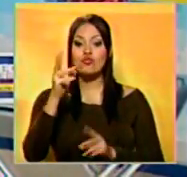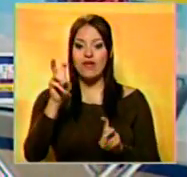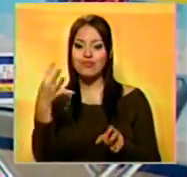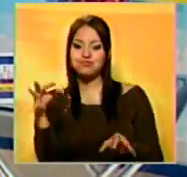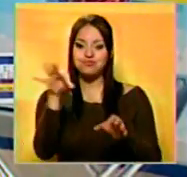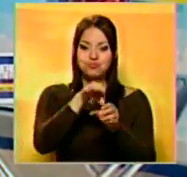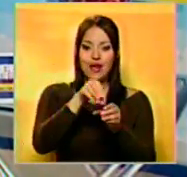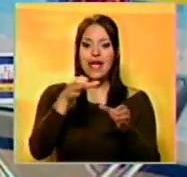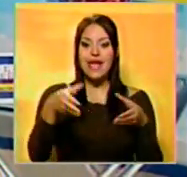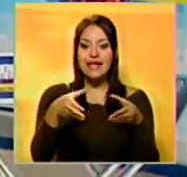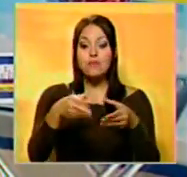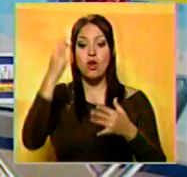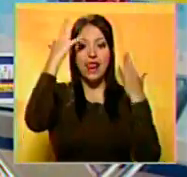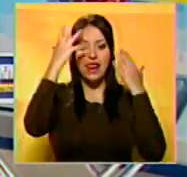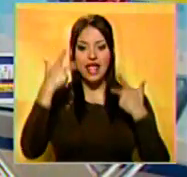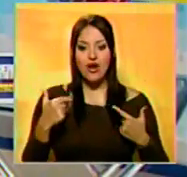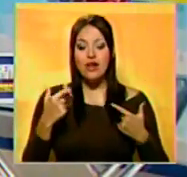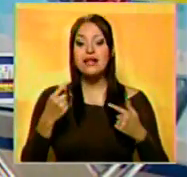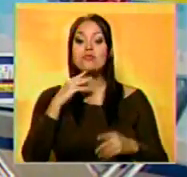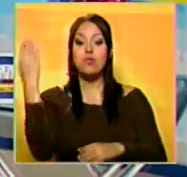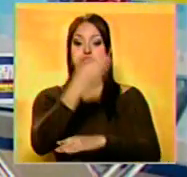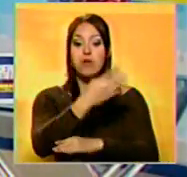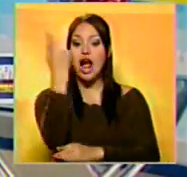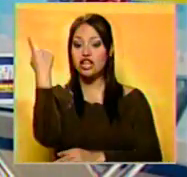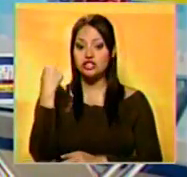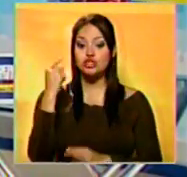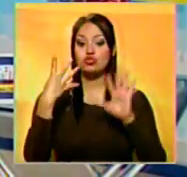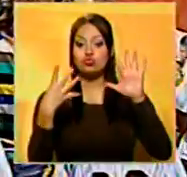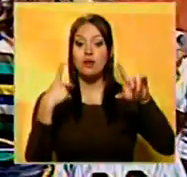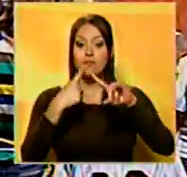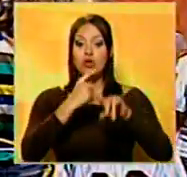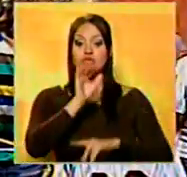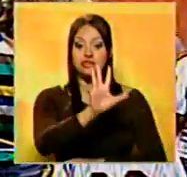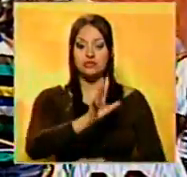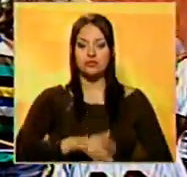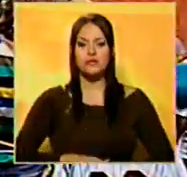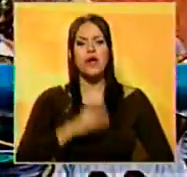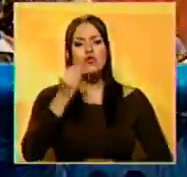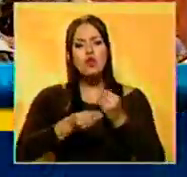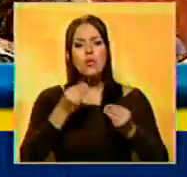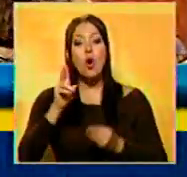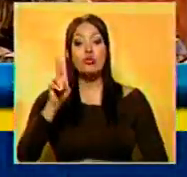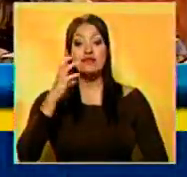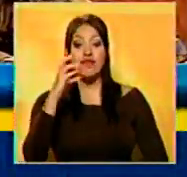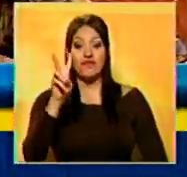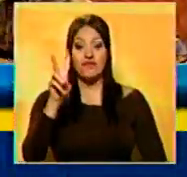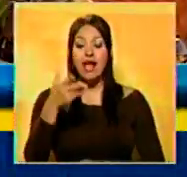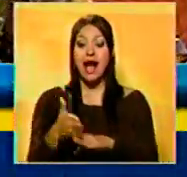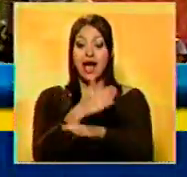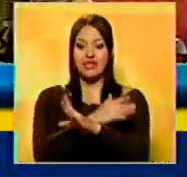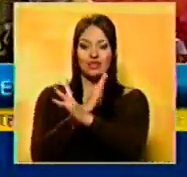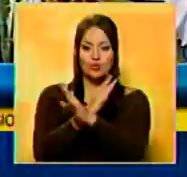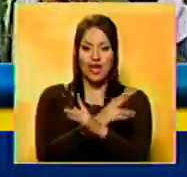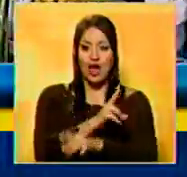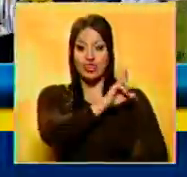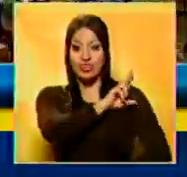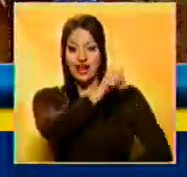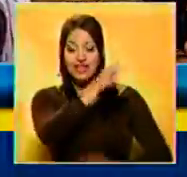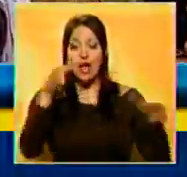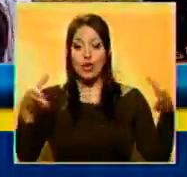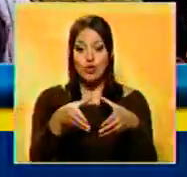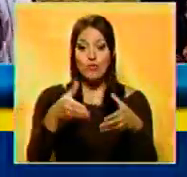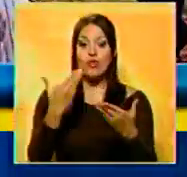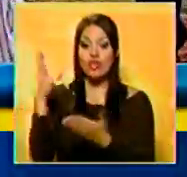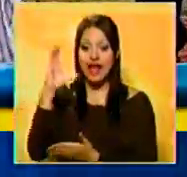del Caracas equipo que derrotó a los tiburones de la guaira nueve carreras por cinco vamos al Estado universitario Donde antes del encuentro la directiva del conjunto